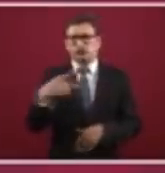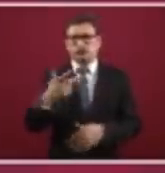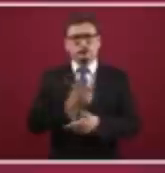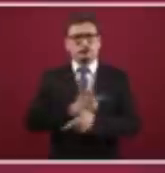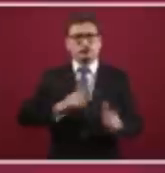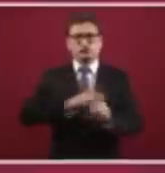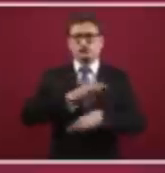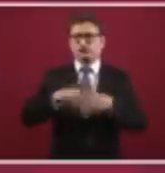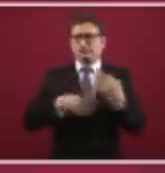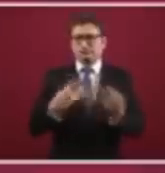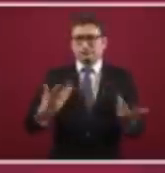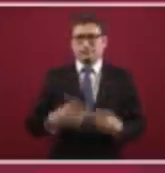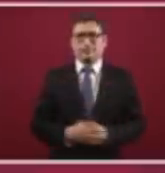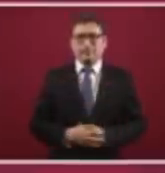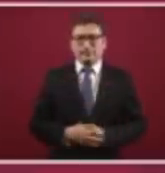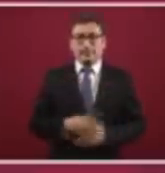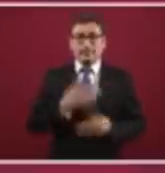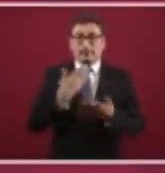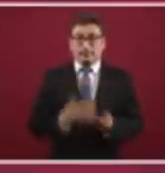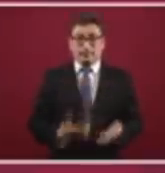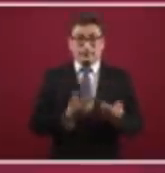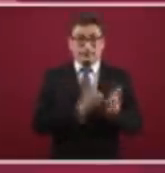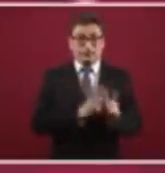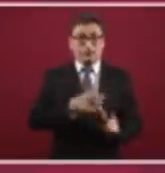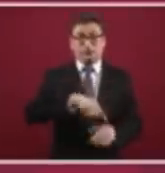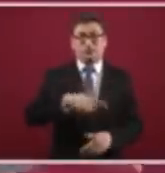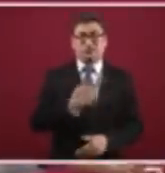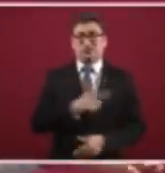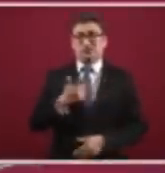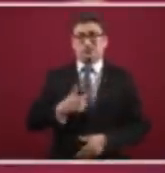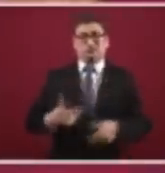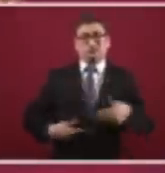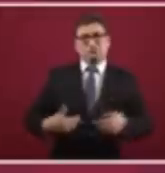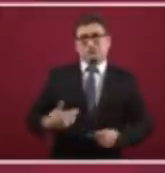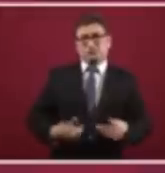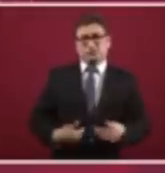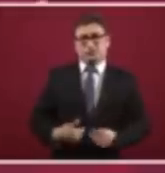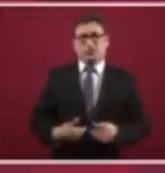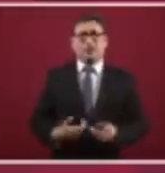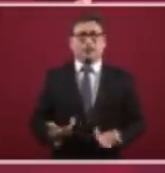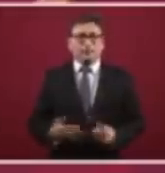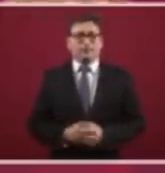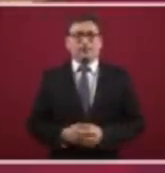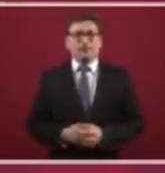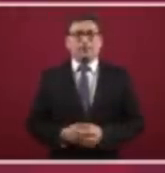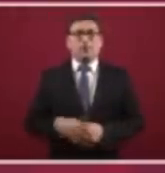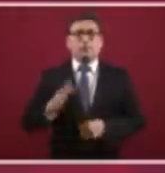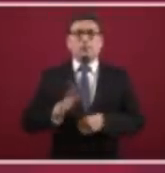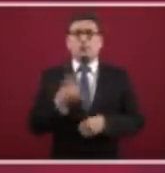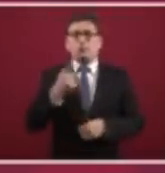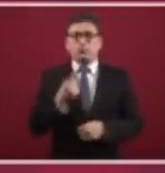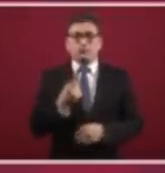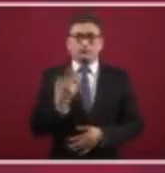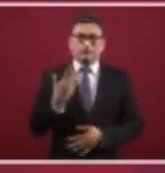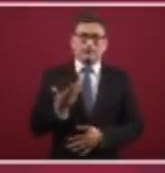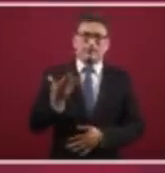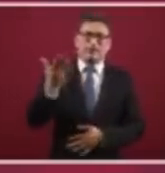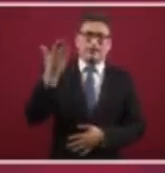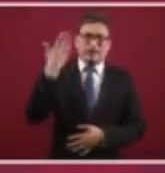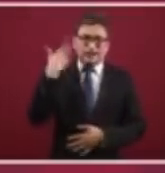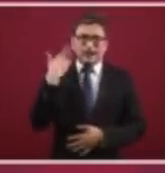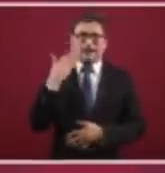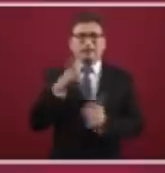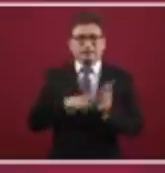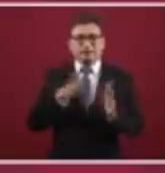ahora están inconformes los que habían apoyado la reforma